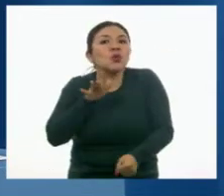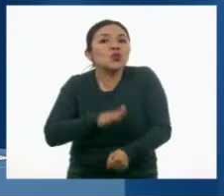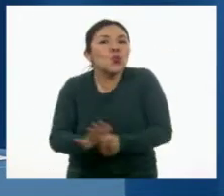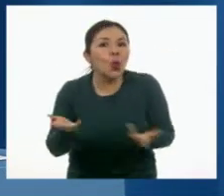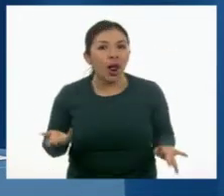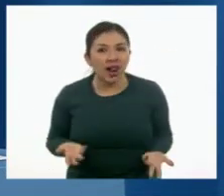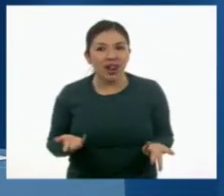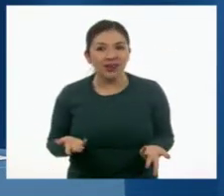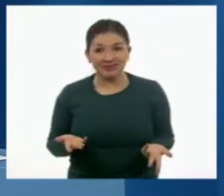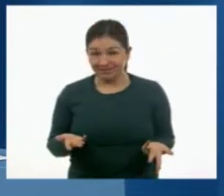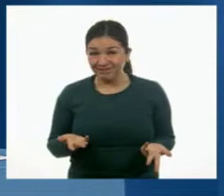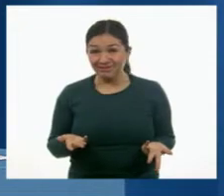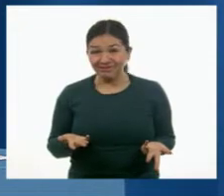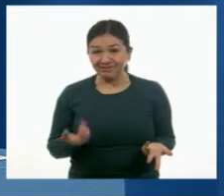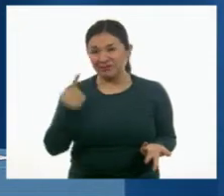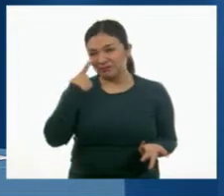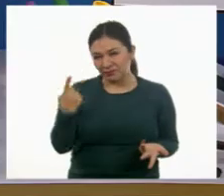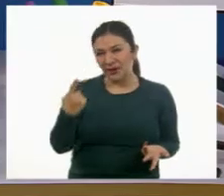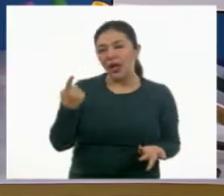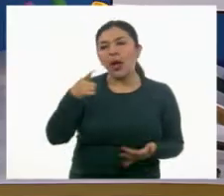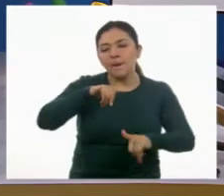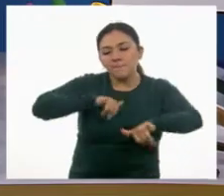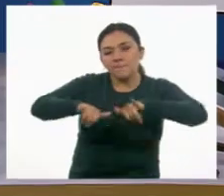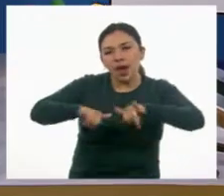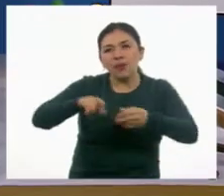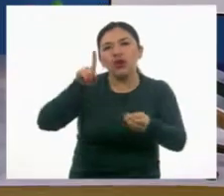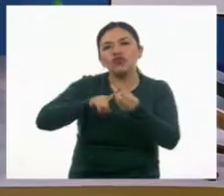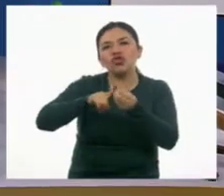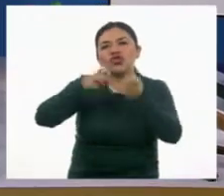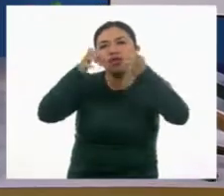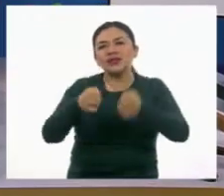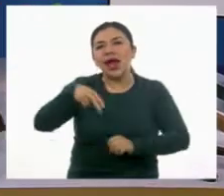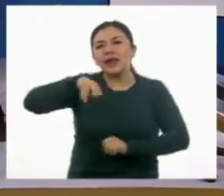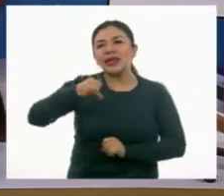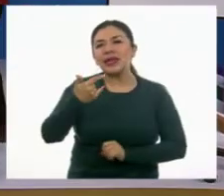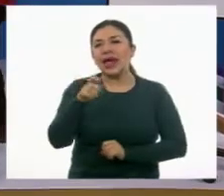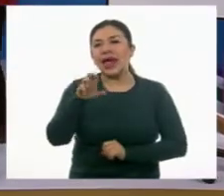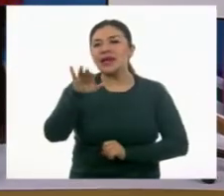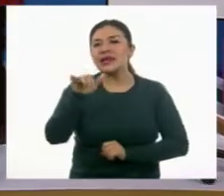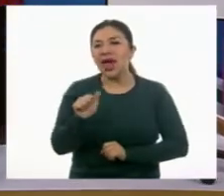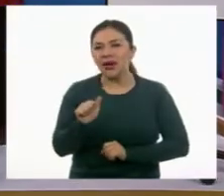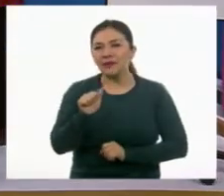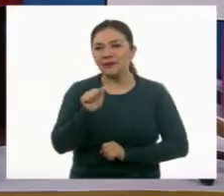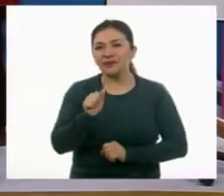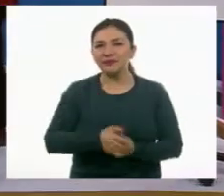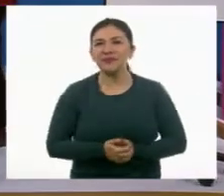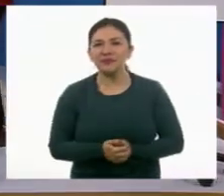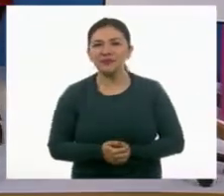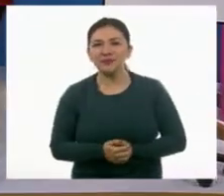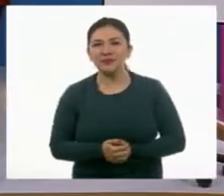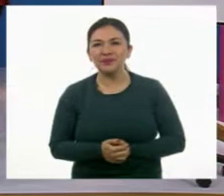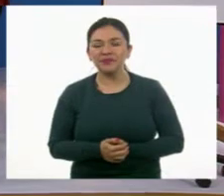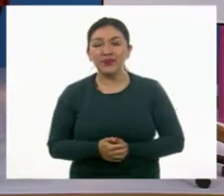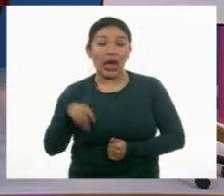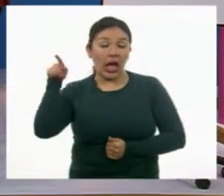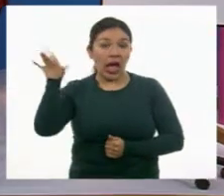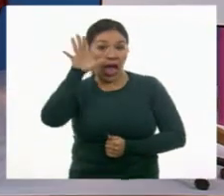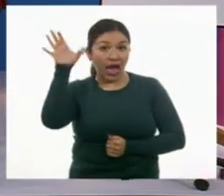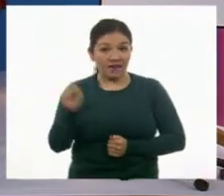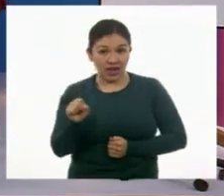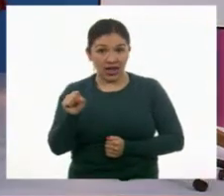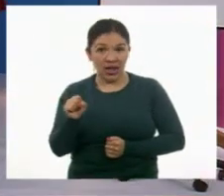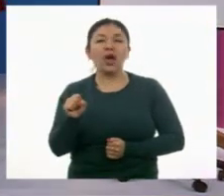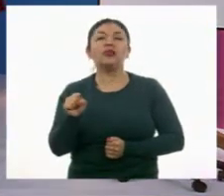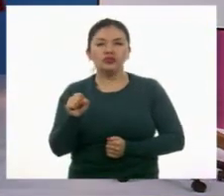otros países. Y vamos a ubicar ahora en el planisferio Nigeria. Nigeria está en África y